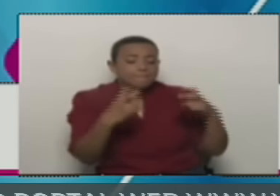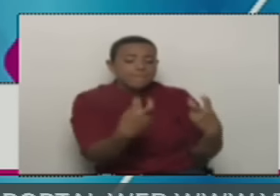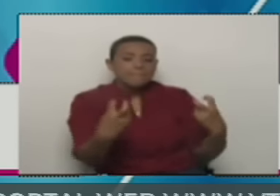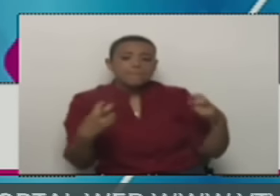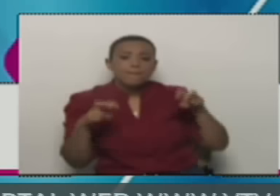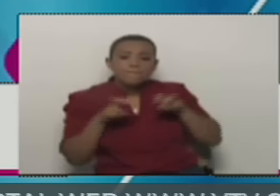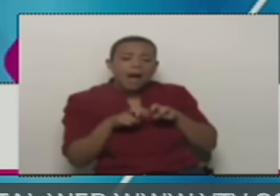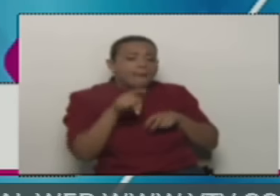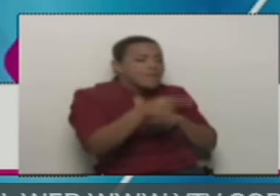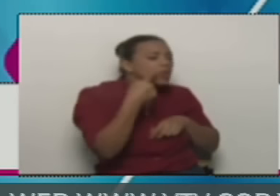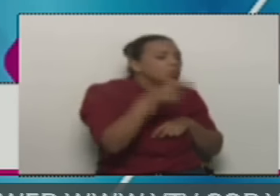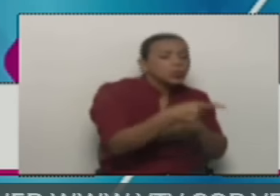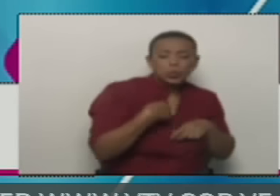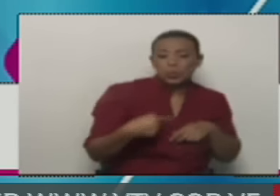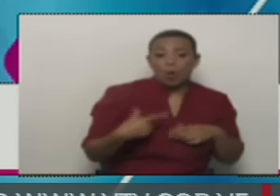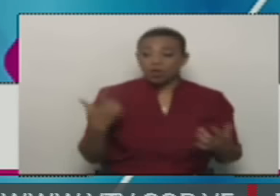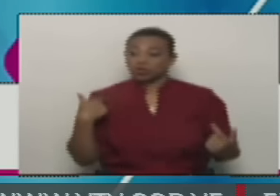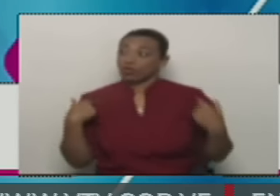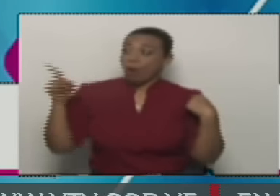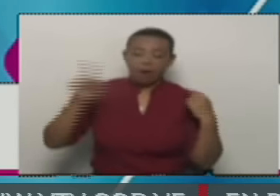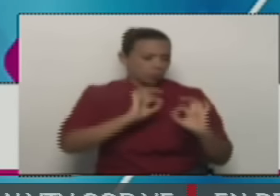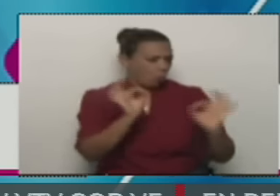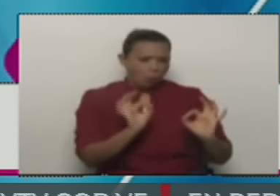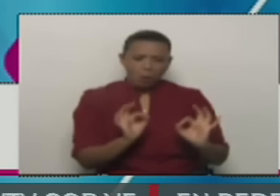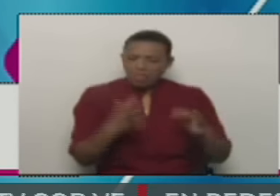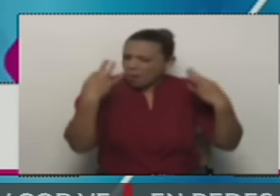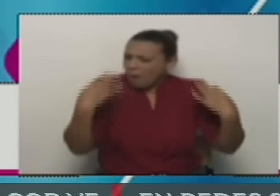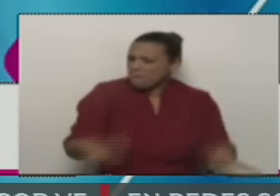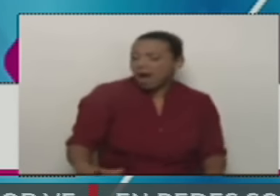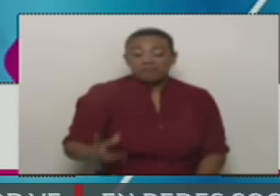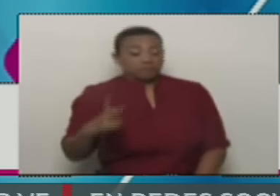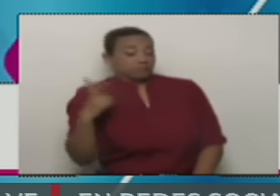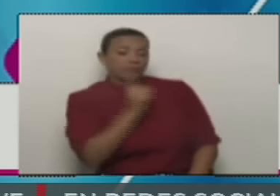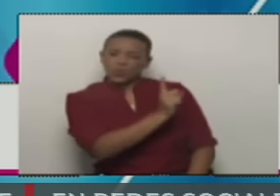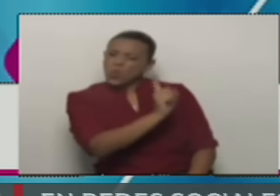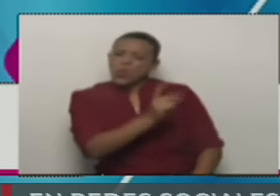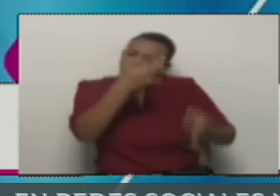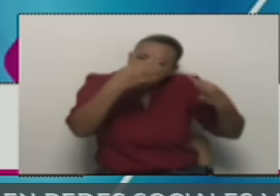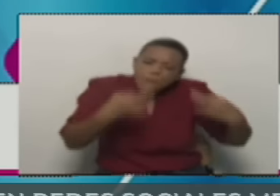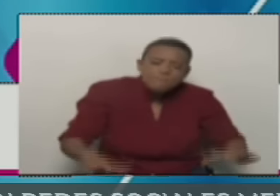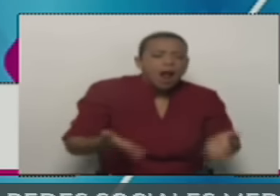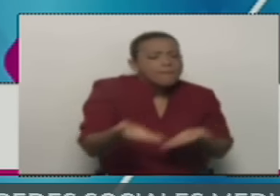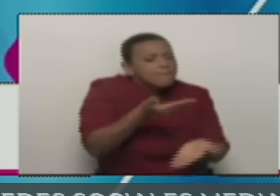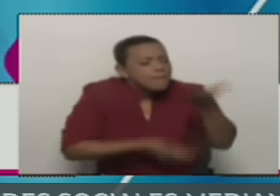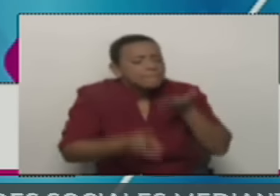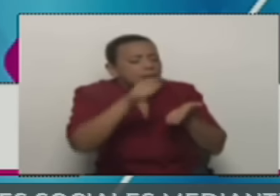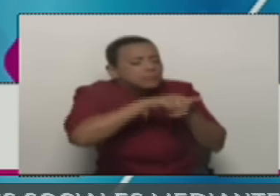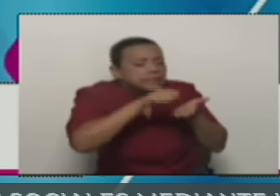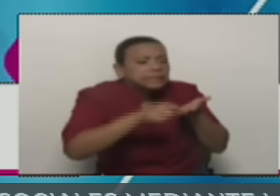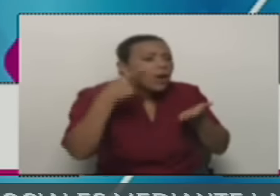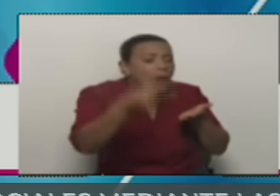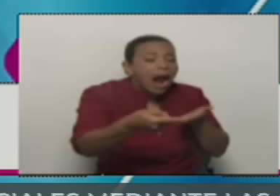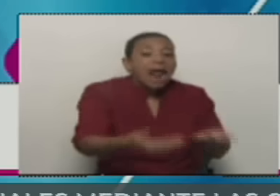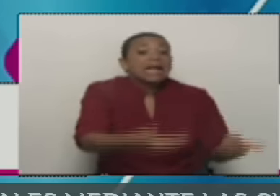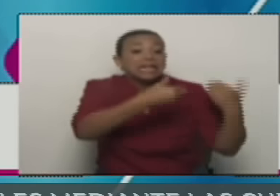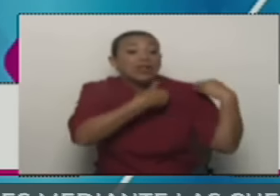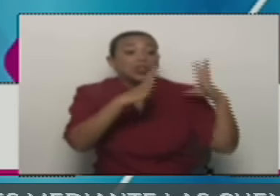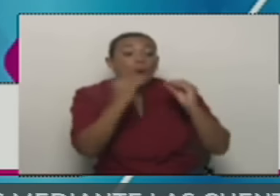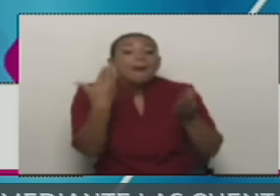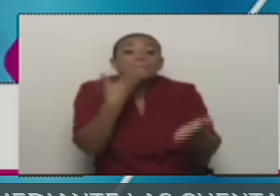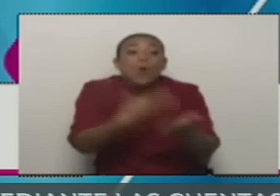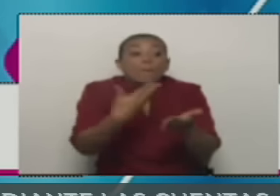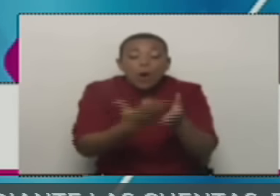tú, sin ningún tipo de intermediario, y de esa misma manera se ha diseñado una plataforma desde el punto de vista informático, de manera que se puedan cargar todas las